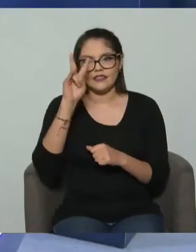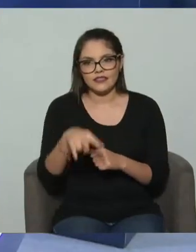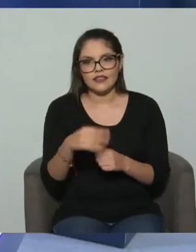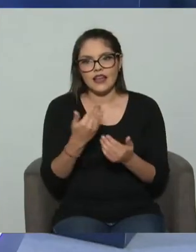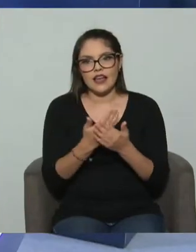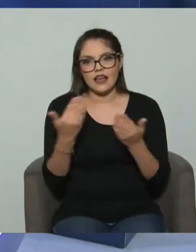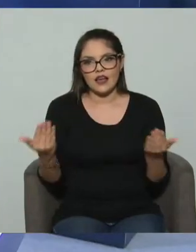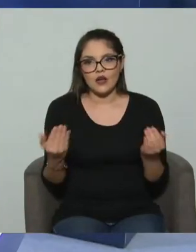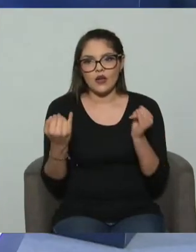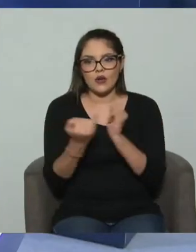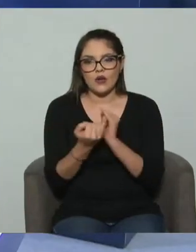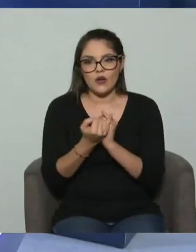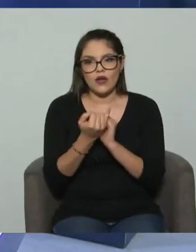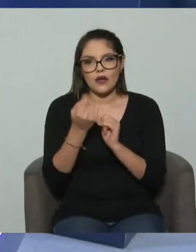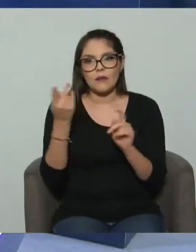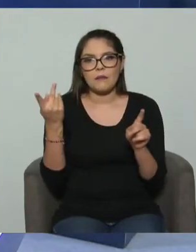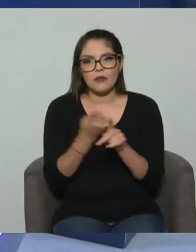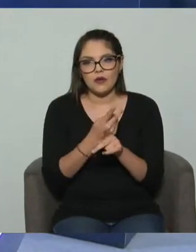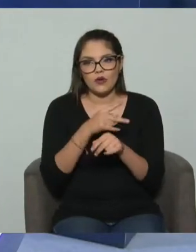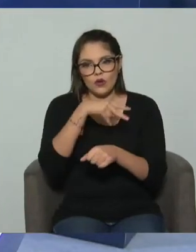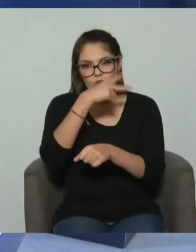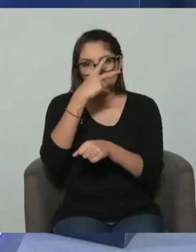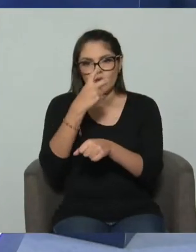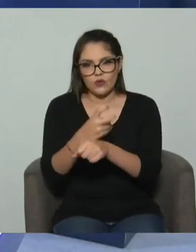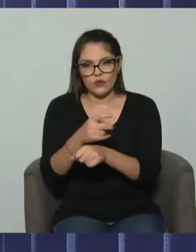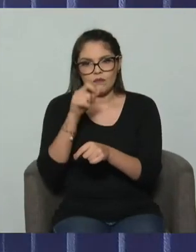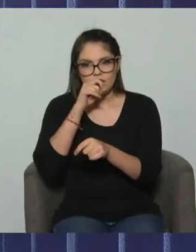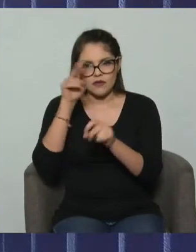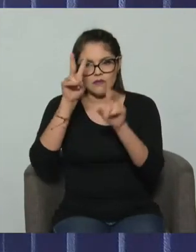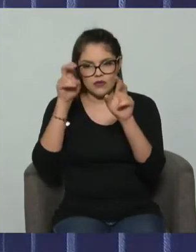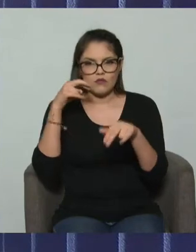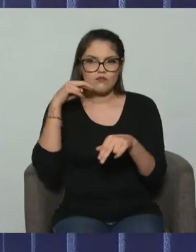les empezamos a dar confianza a